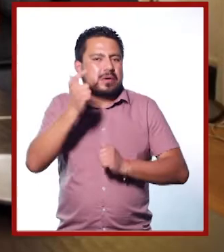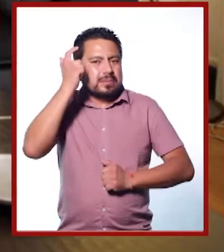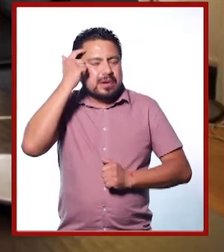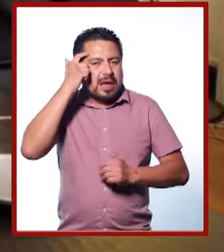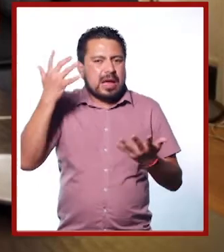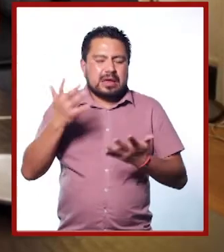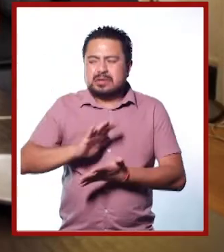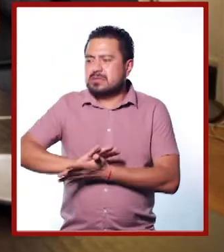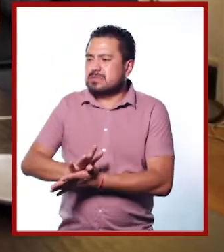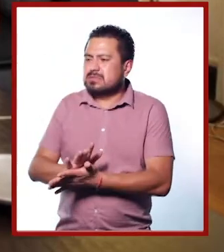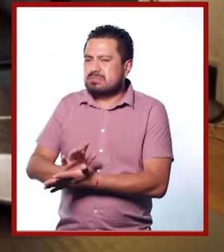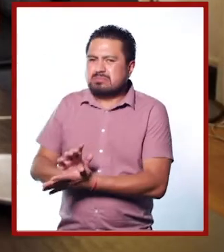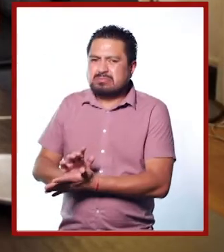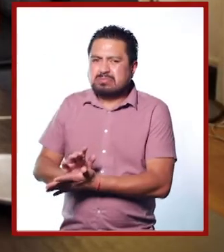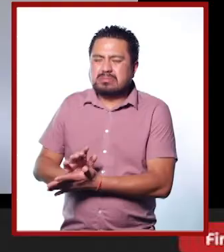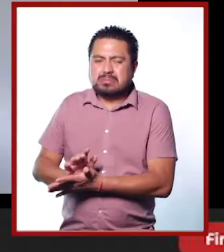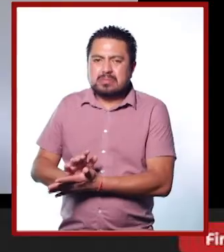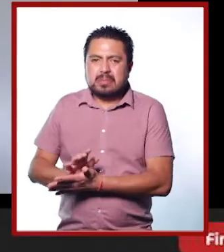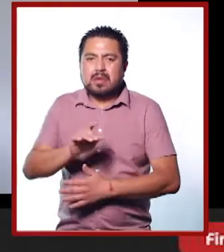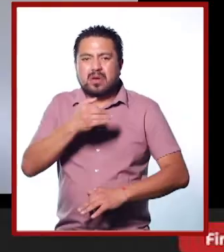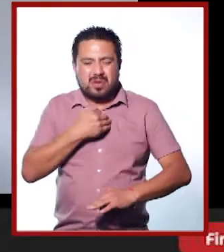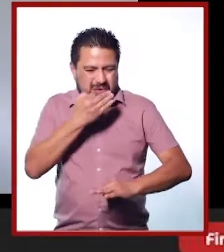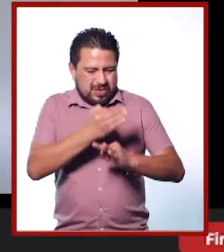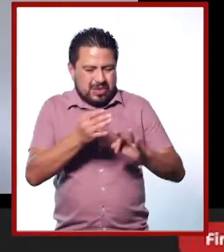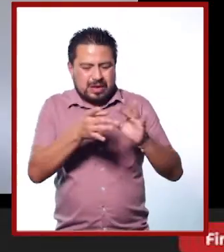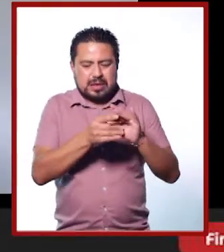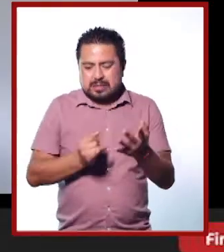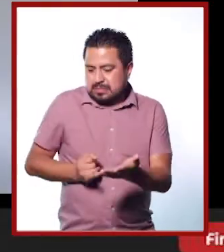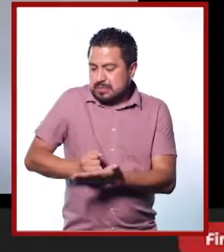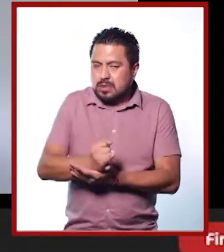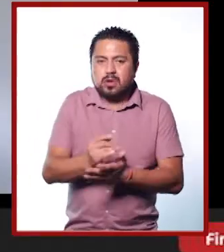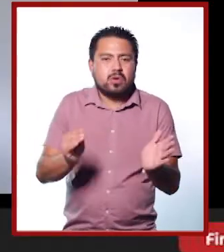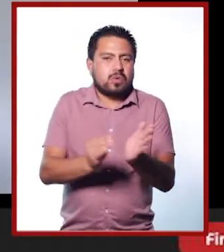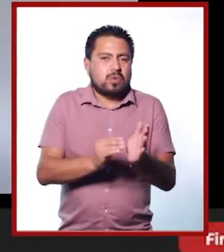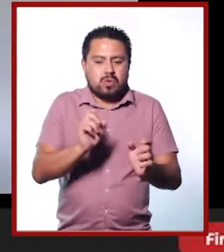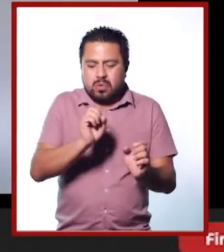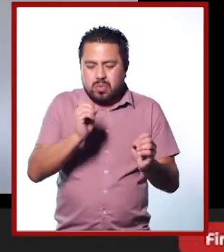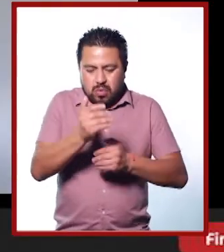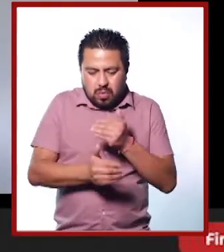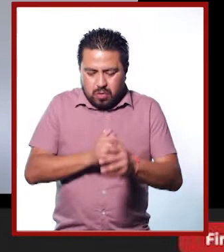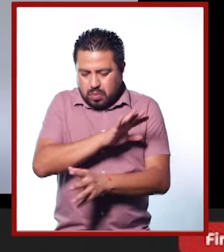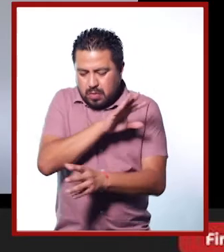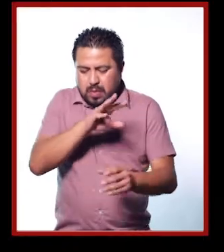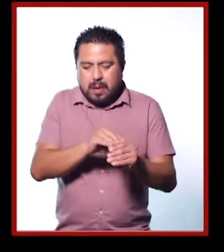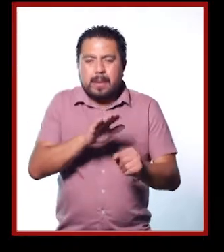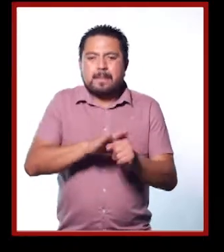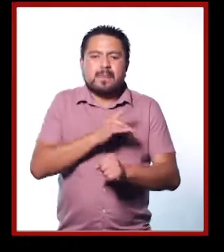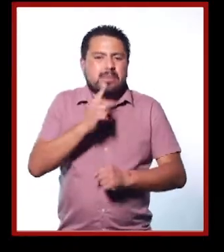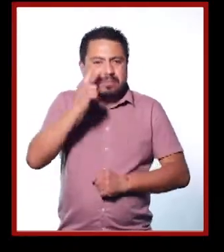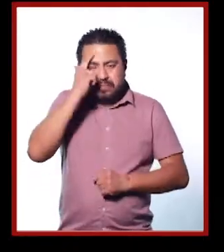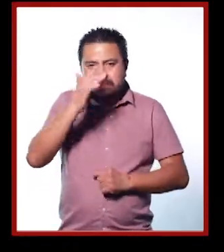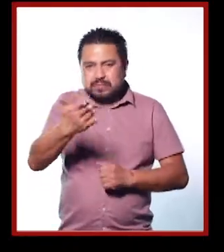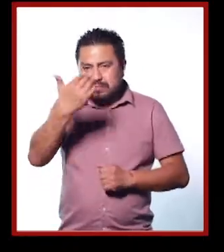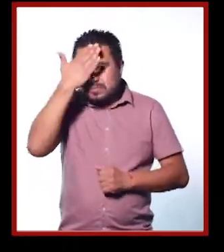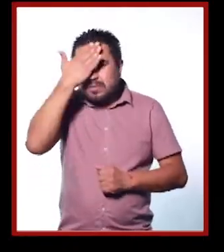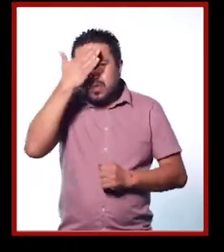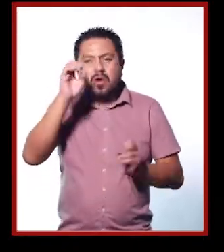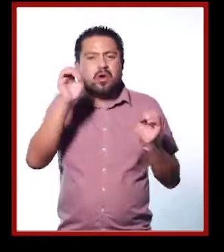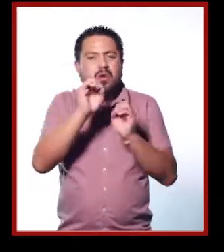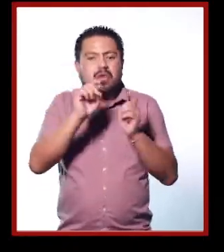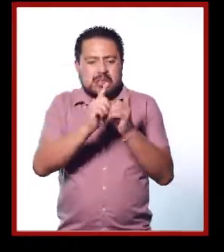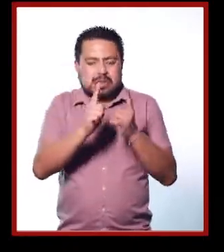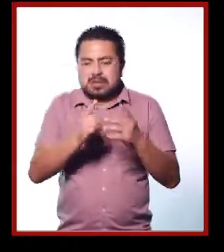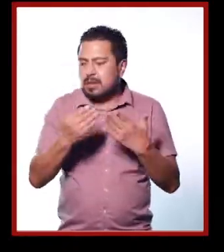cabeza de quien hace bullying o mobbing? Como te decía, la toma de decisiones todavía no es un proceso completo porque el lóbulo frontal todavía no